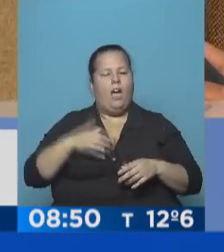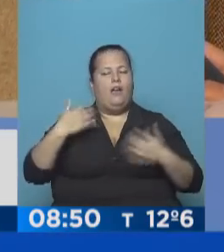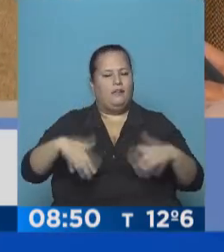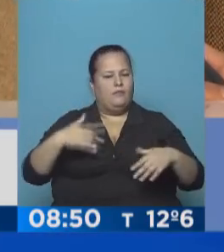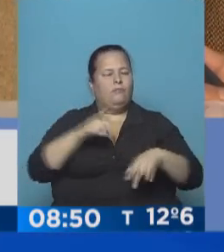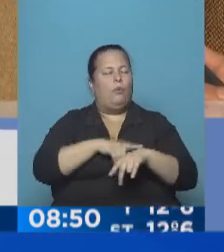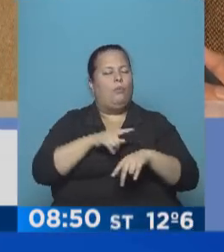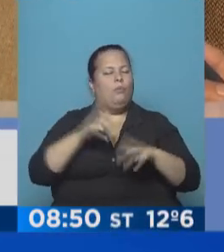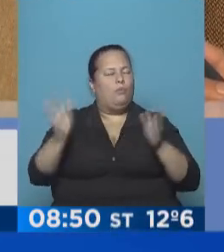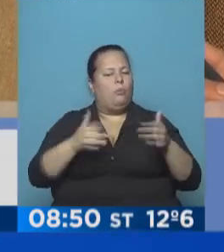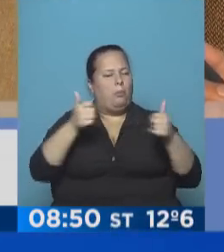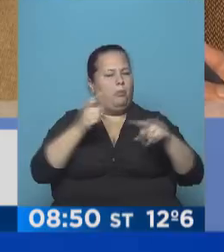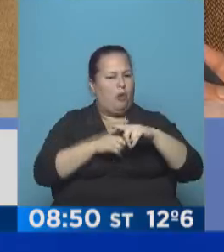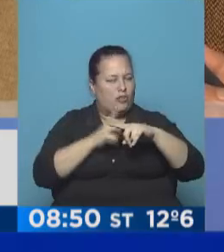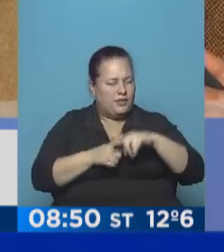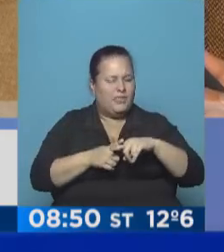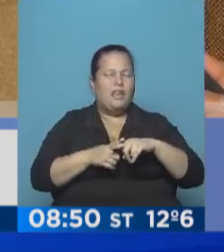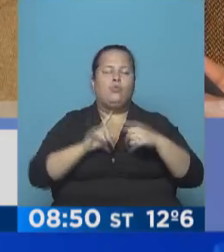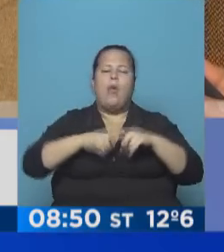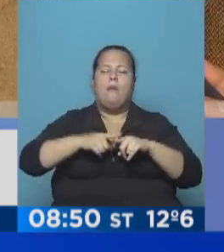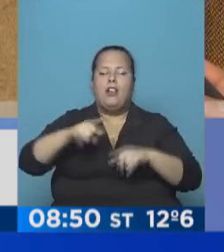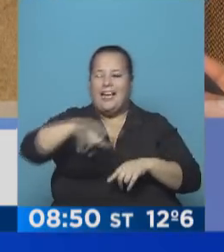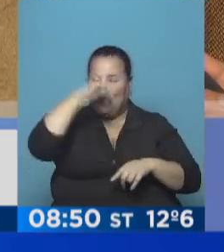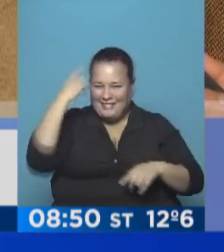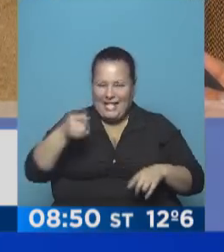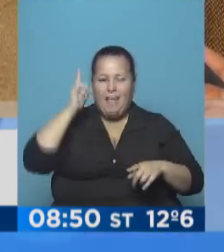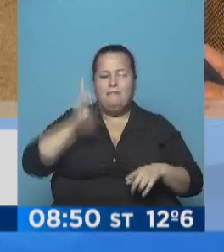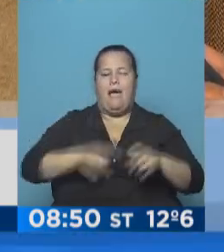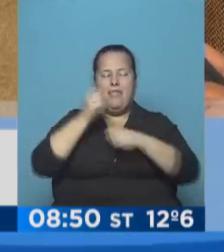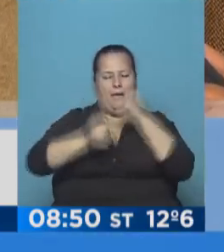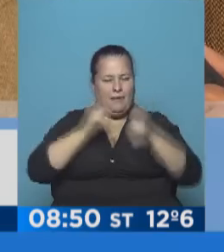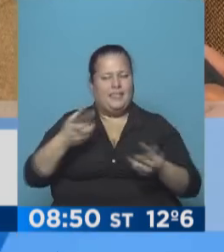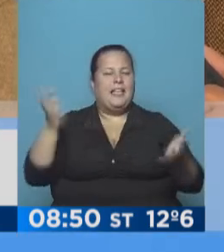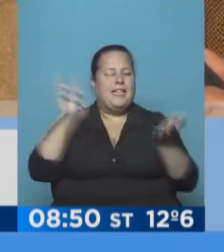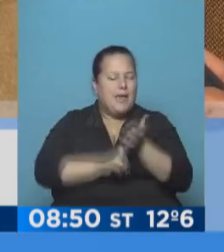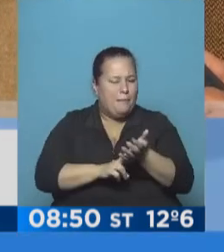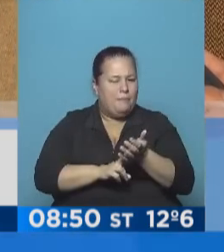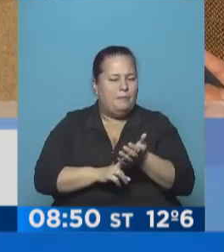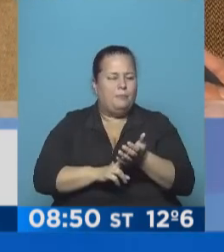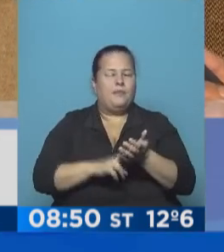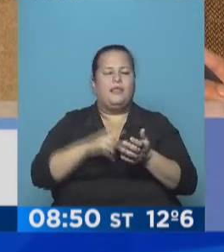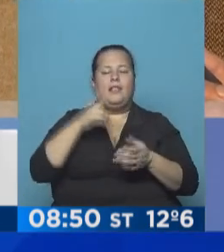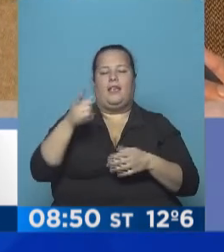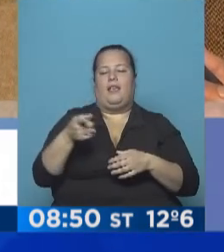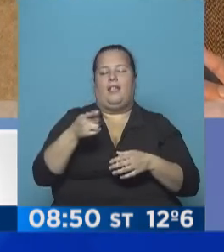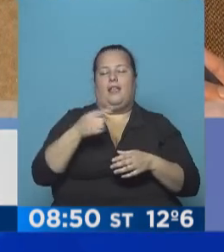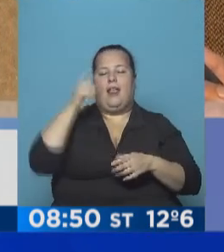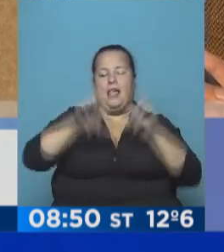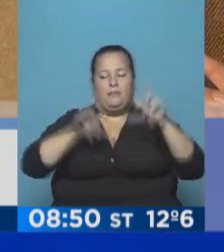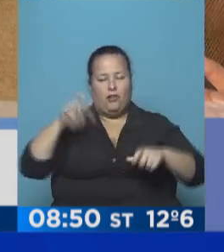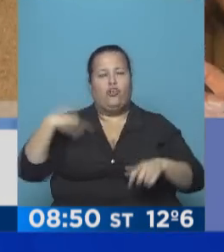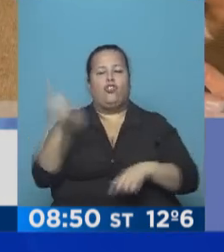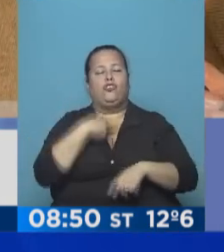hechos completamente positivos. Es una política de Estado llevada adelante por esta empresa, ratificada por el beneplácito de los usuarios. Y